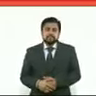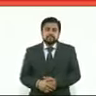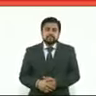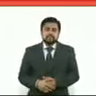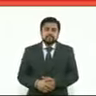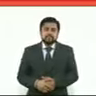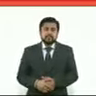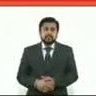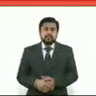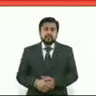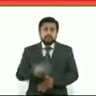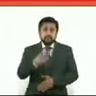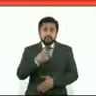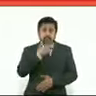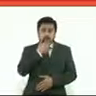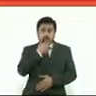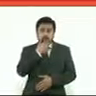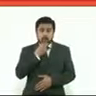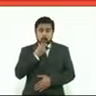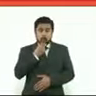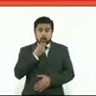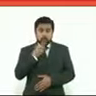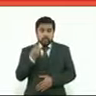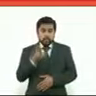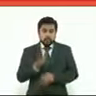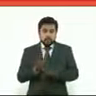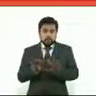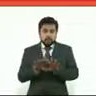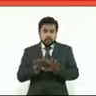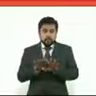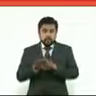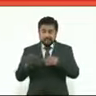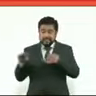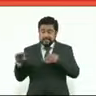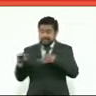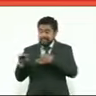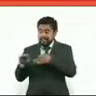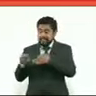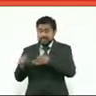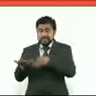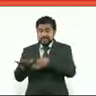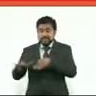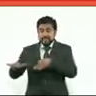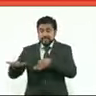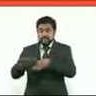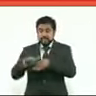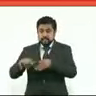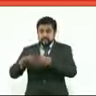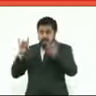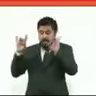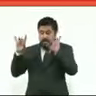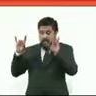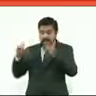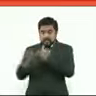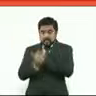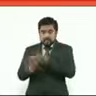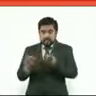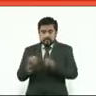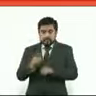Los varones prácticamente acercándose a la zona de El Ángel de la Independencia, y este ritmo que es